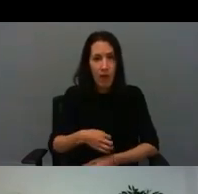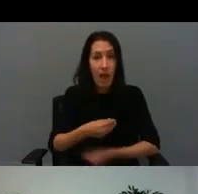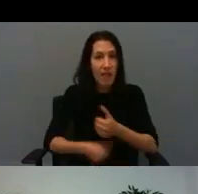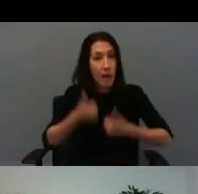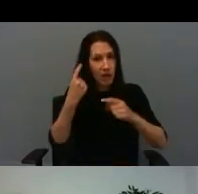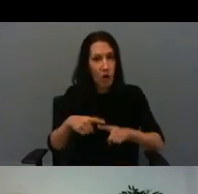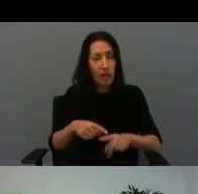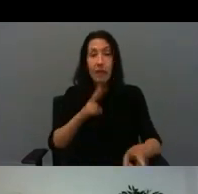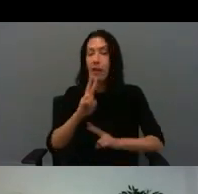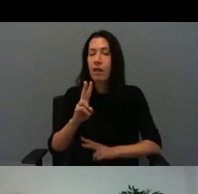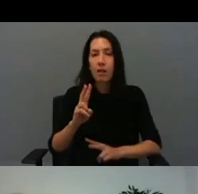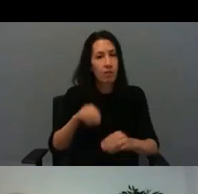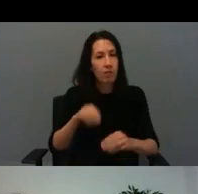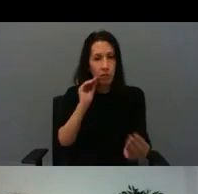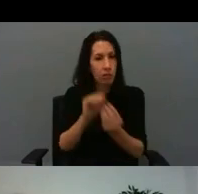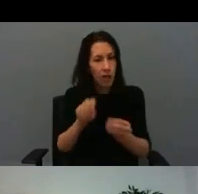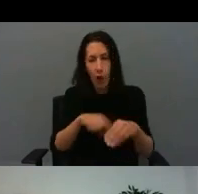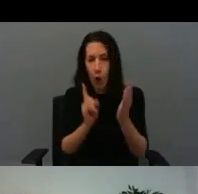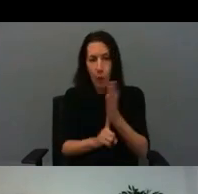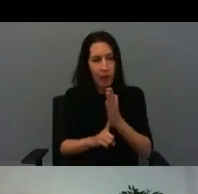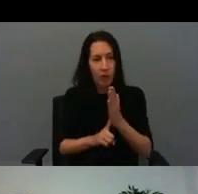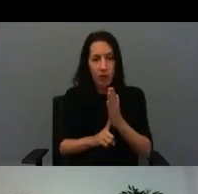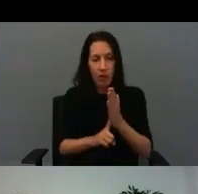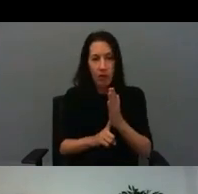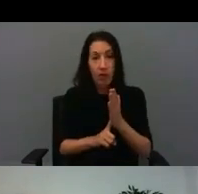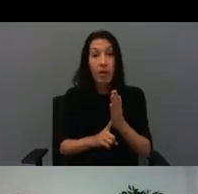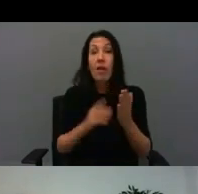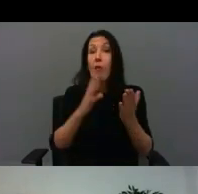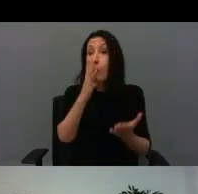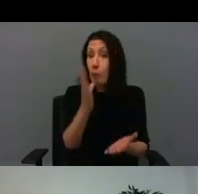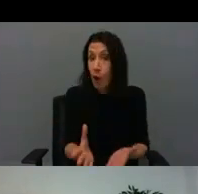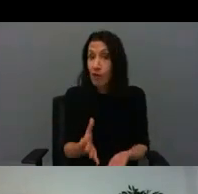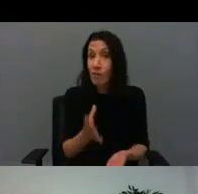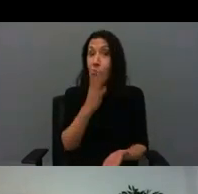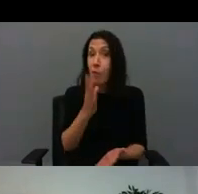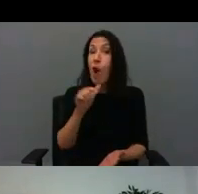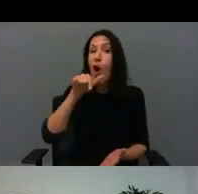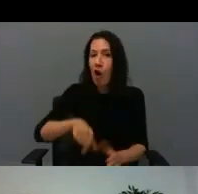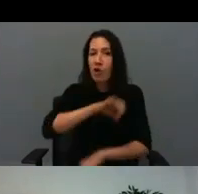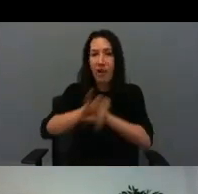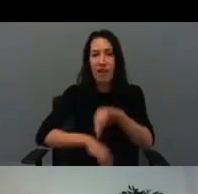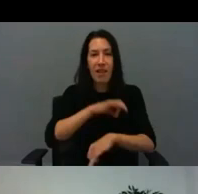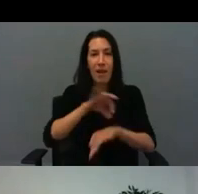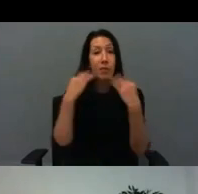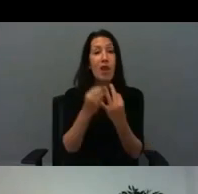Totalmente, Luis. Totalmente. Pero para eso justamente hemos hecho este seminario. Conchi se